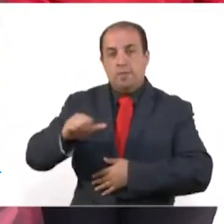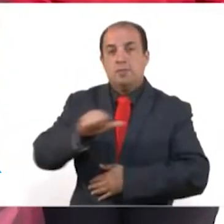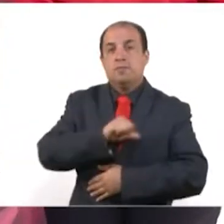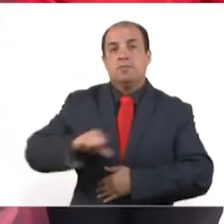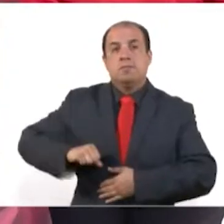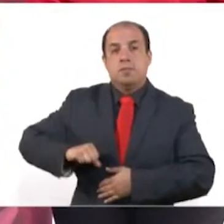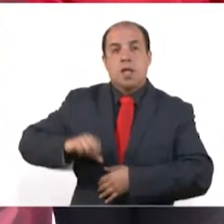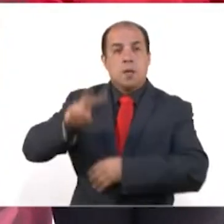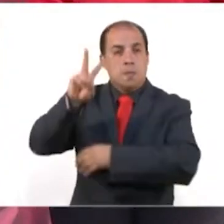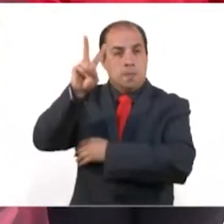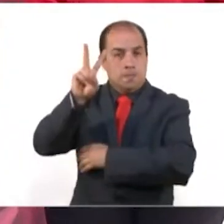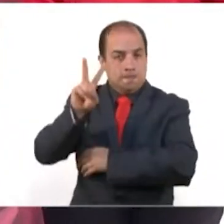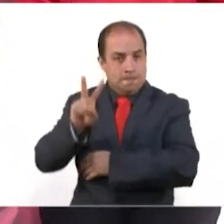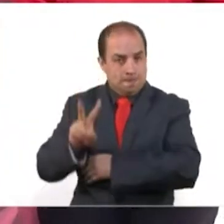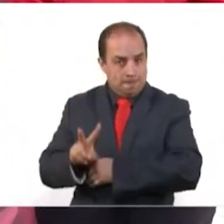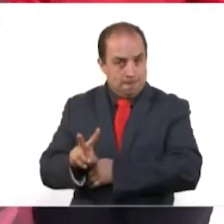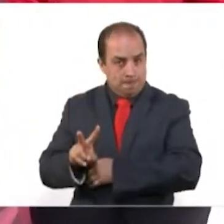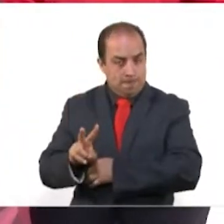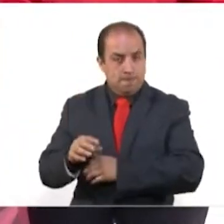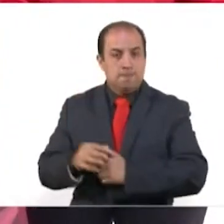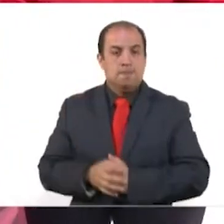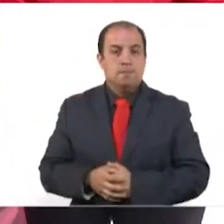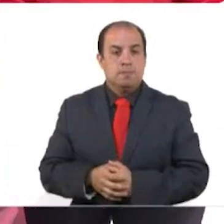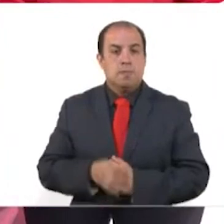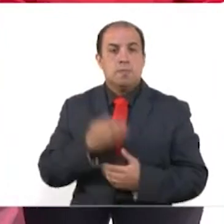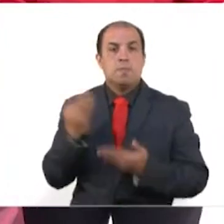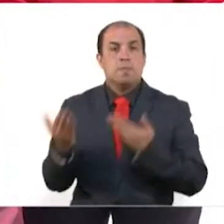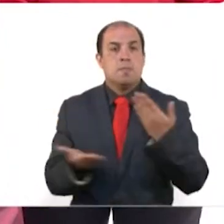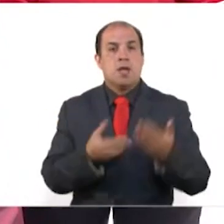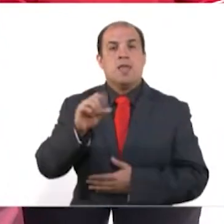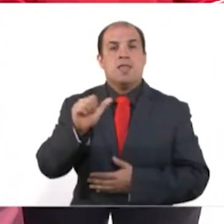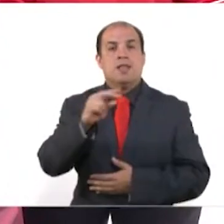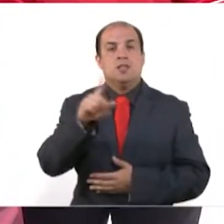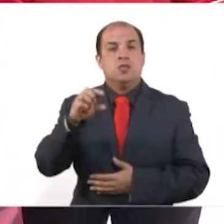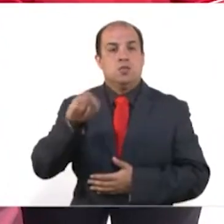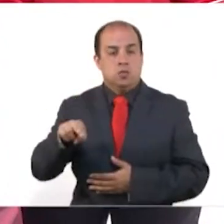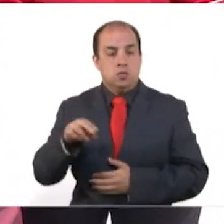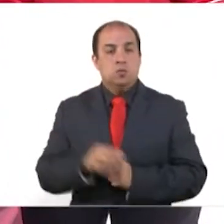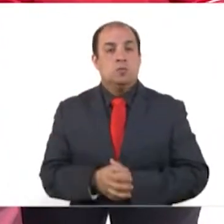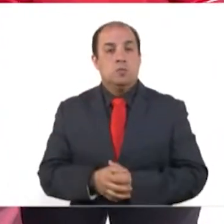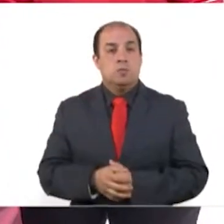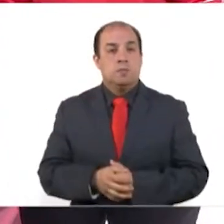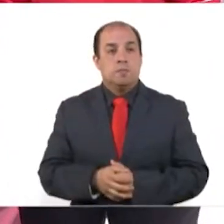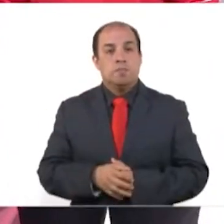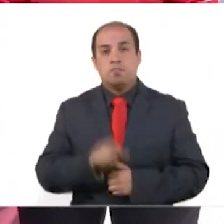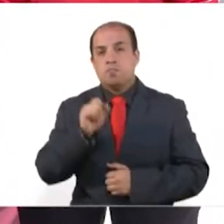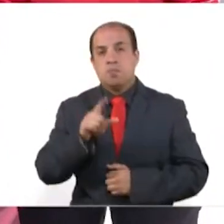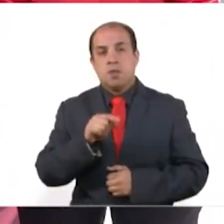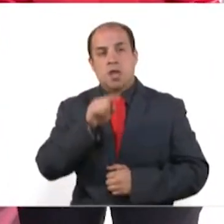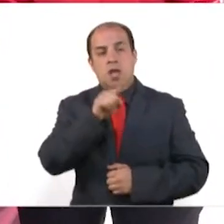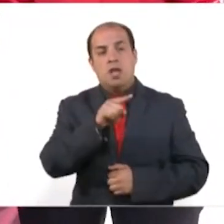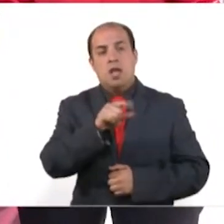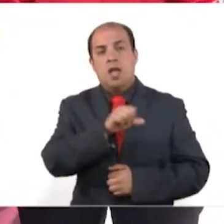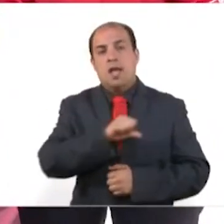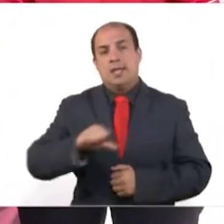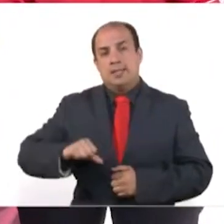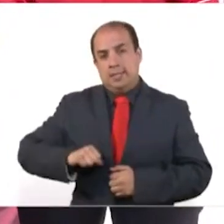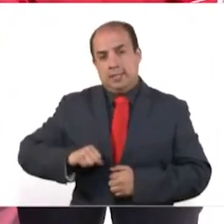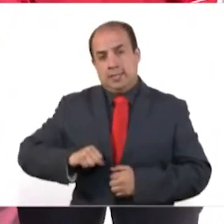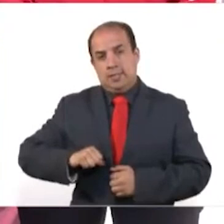los viernes se hacía baile de danzón. Inclusive la propia alcaldía o delegación